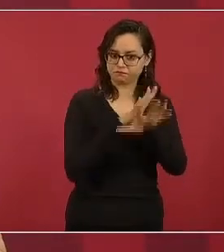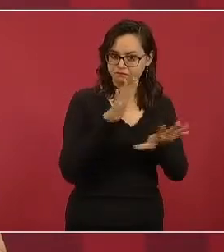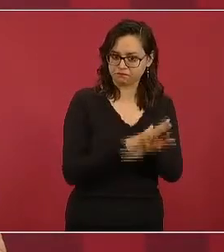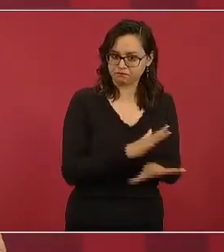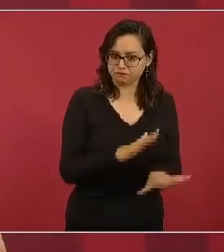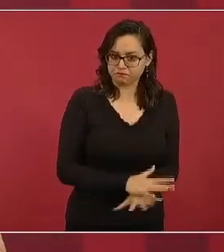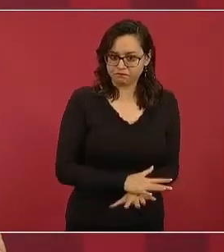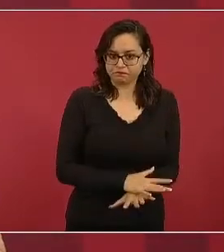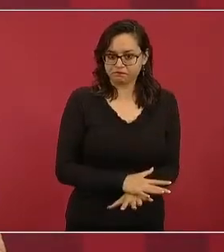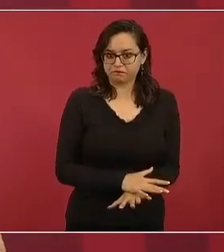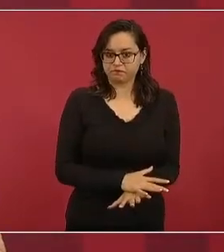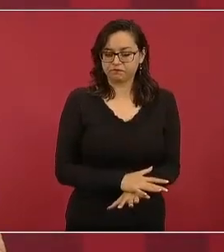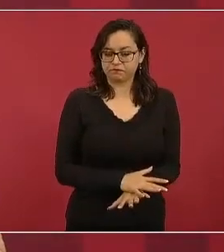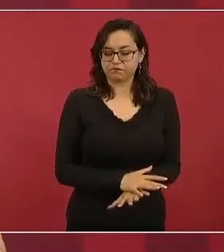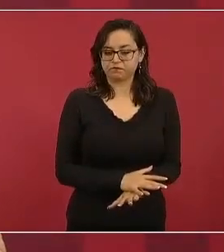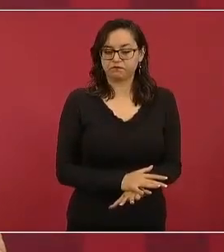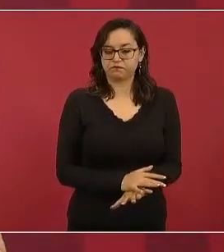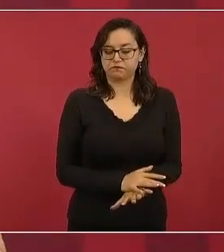privatiza